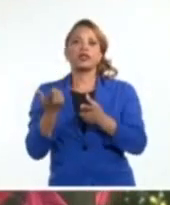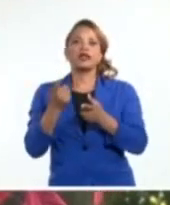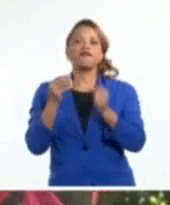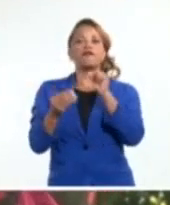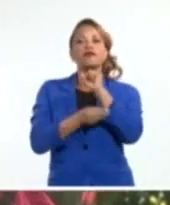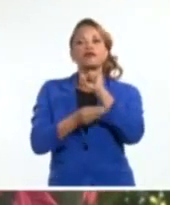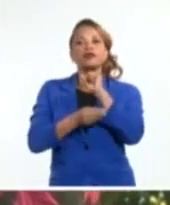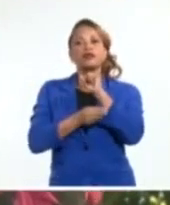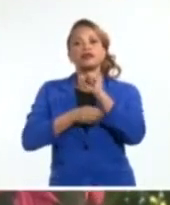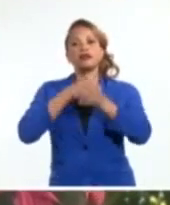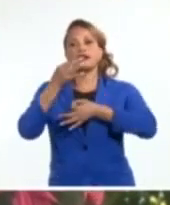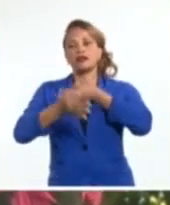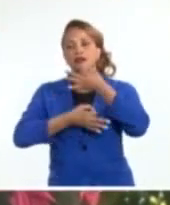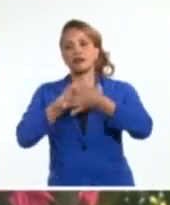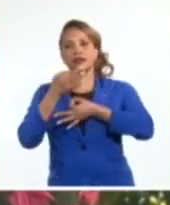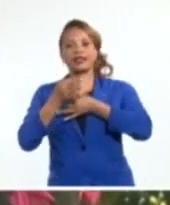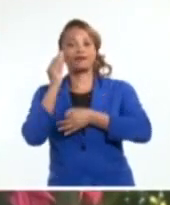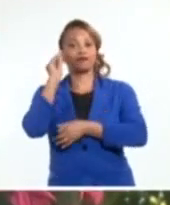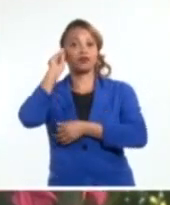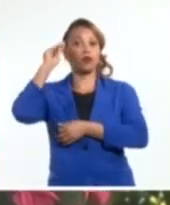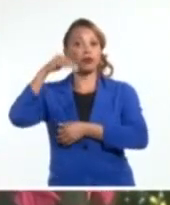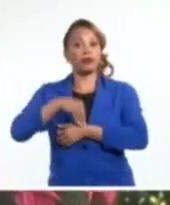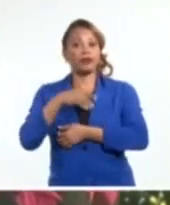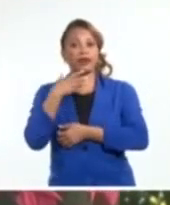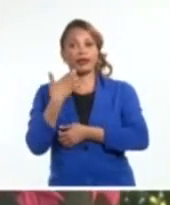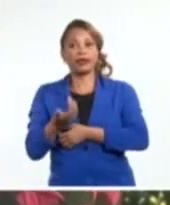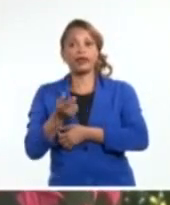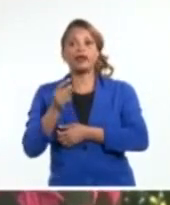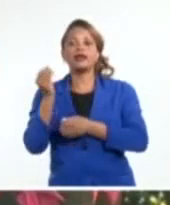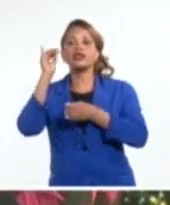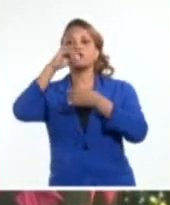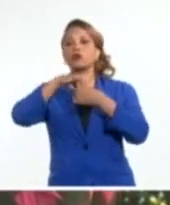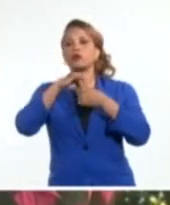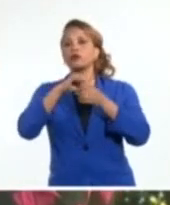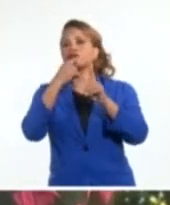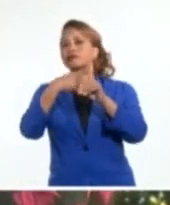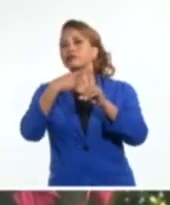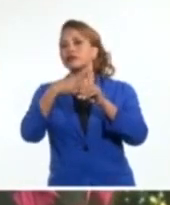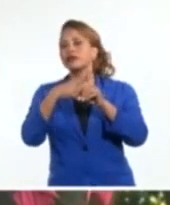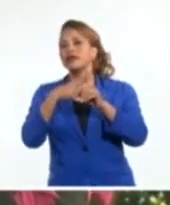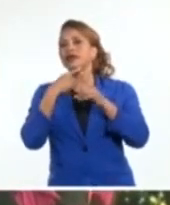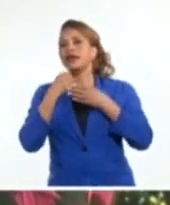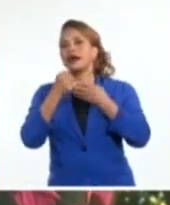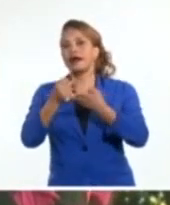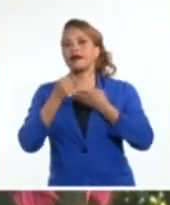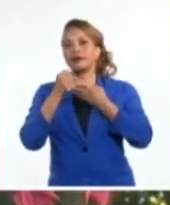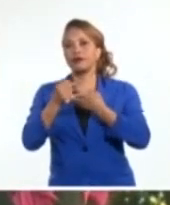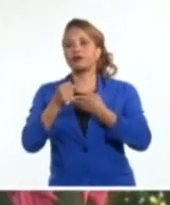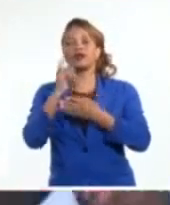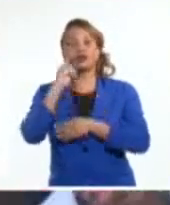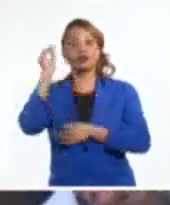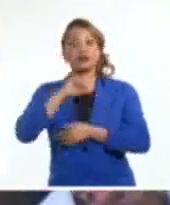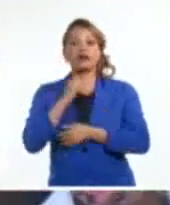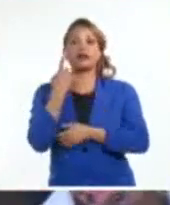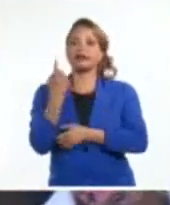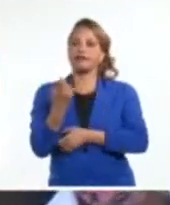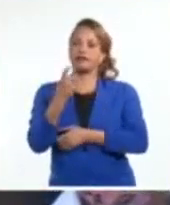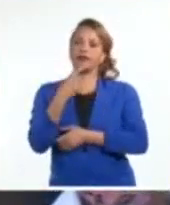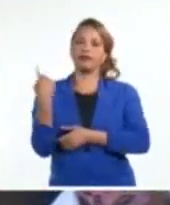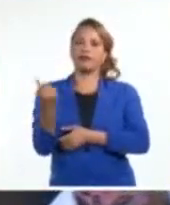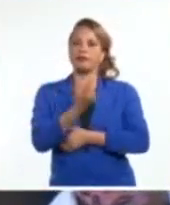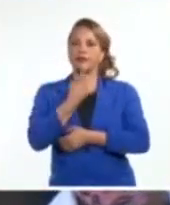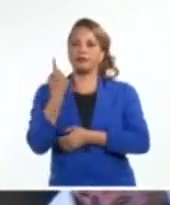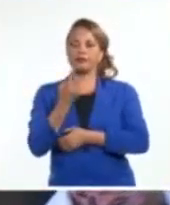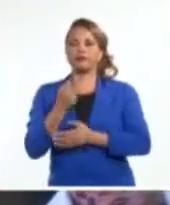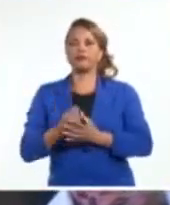con argumentos sólidos y convincentes para influir positivamente en su comportamiento es una necesidad para todos. La